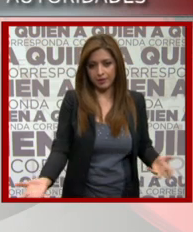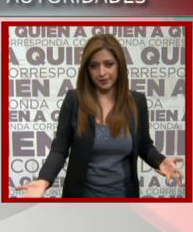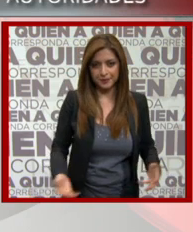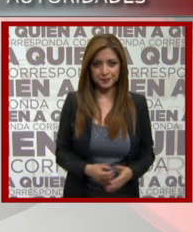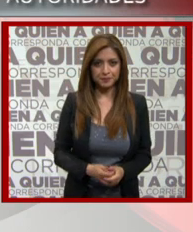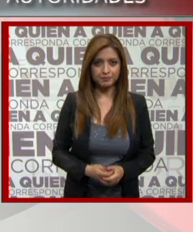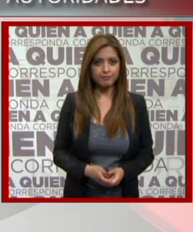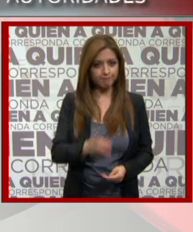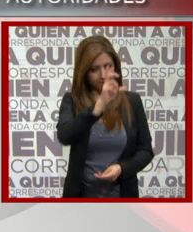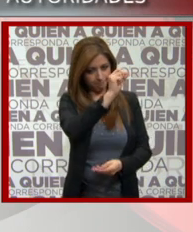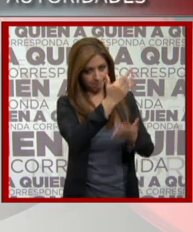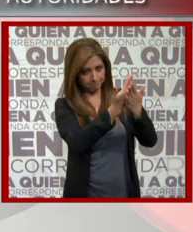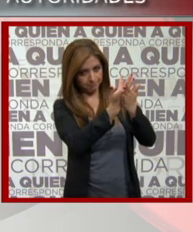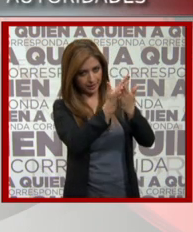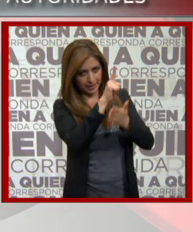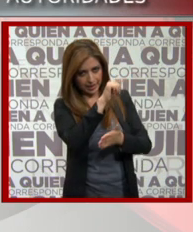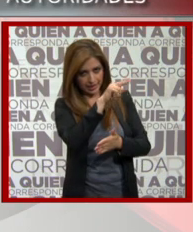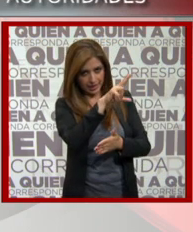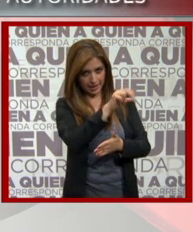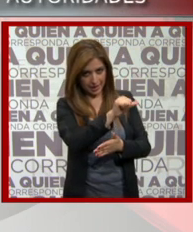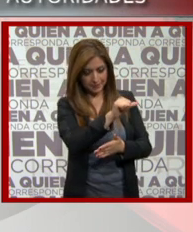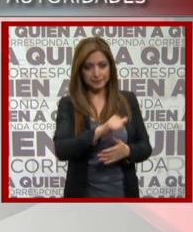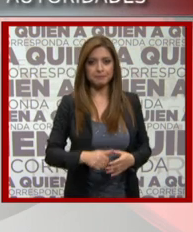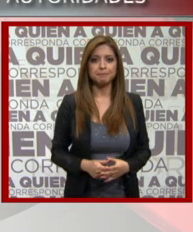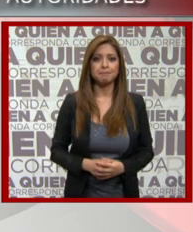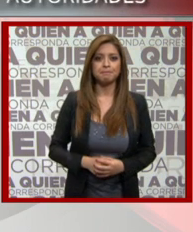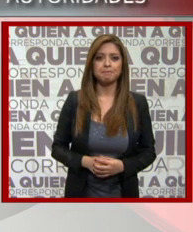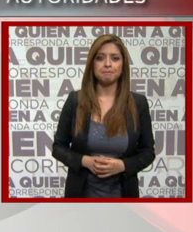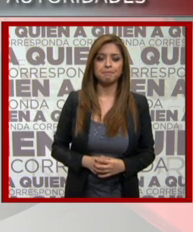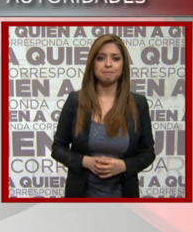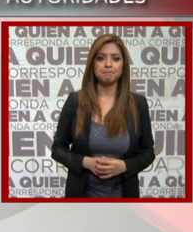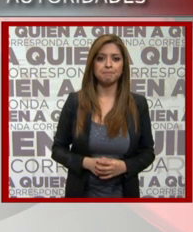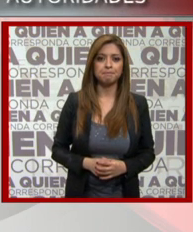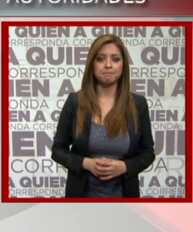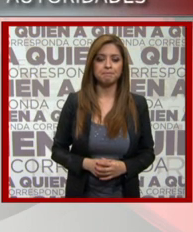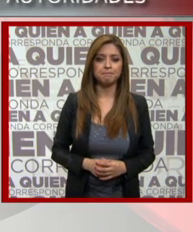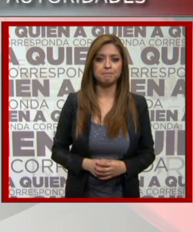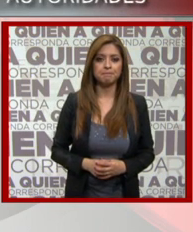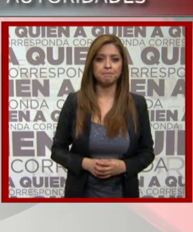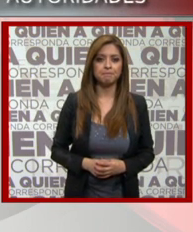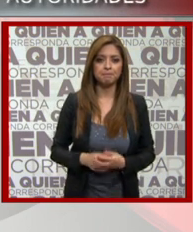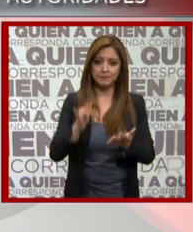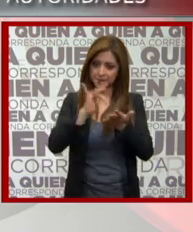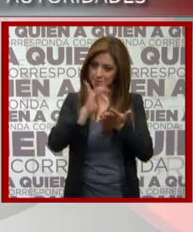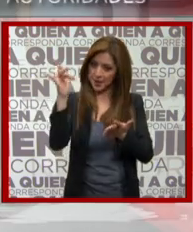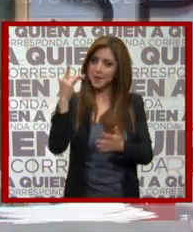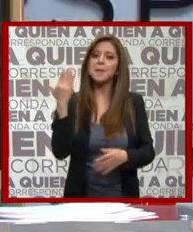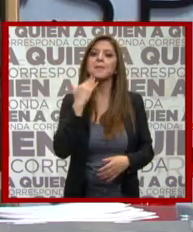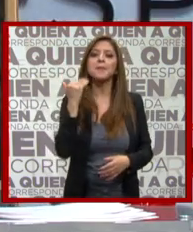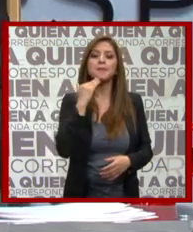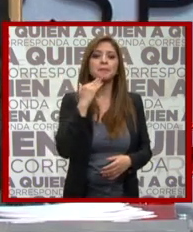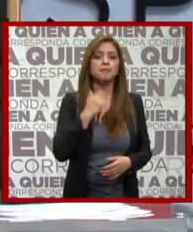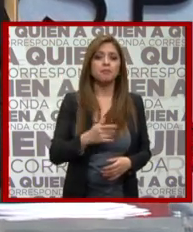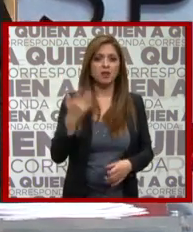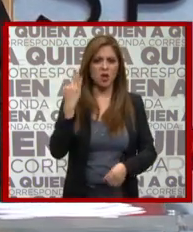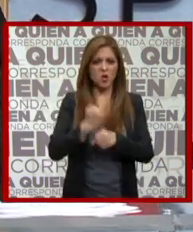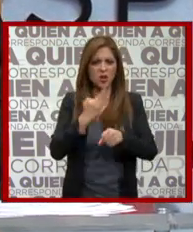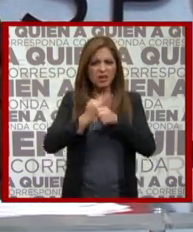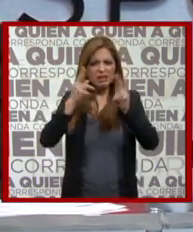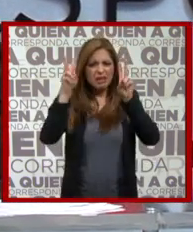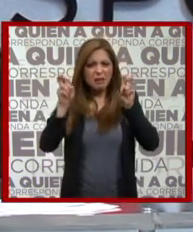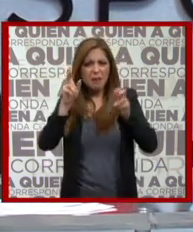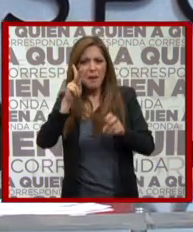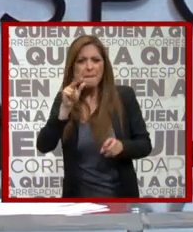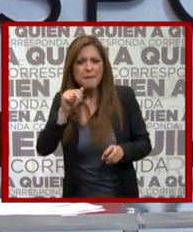Bueno, aguántame un segundito, Lina. Claro que sí, señor Garralda. Ah, muy bien, gracias, mi amor. Vamos a esto de pandillas.